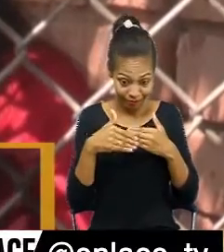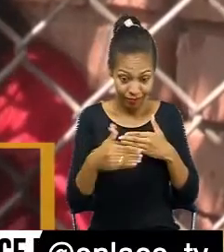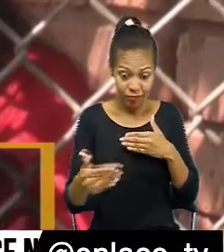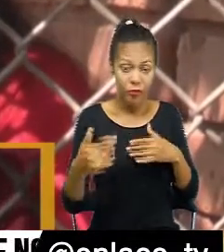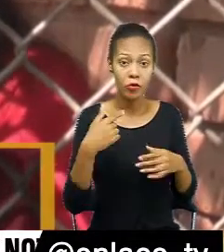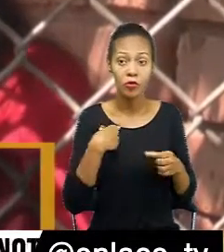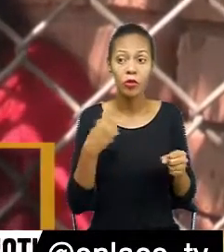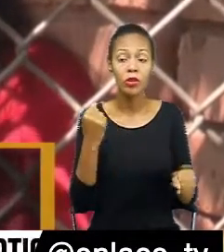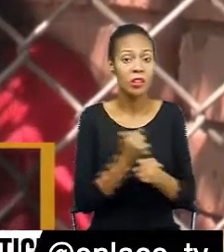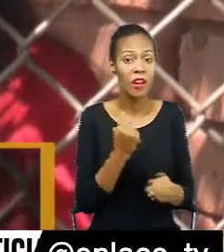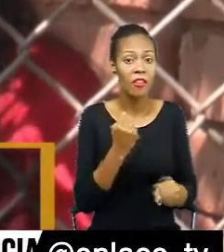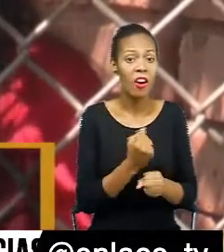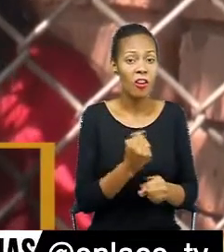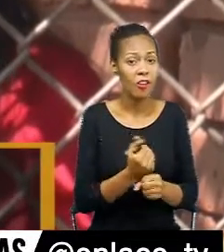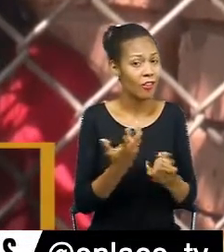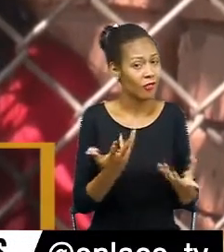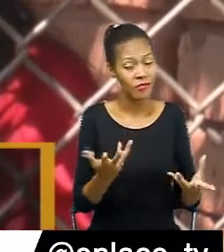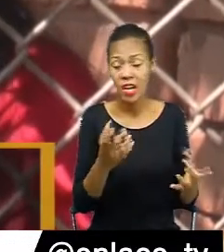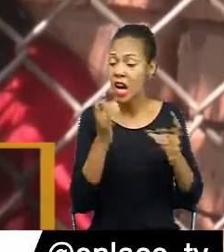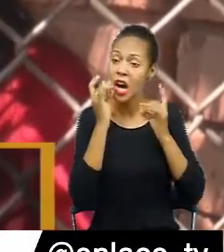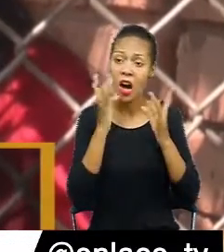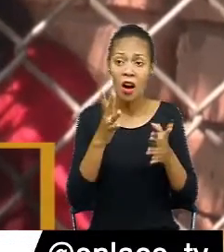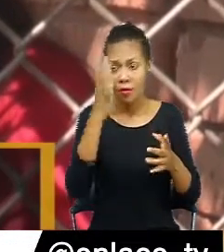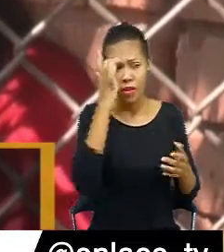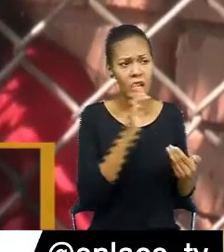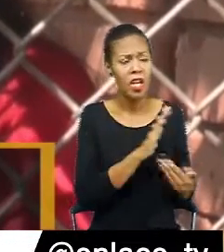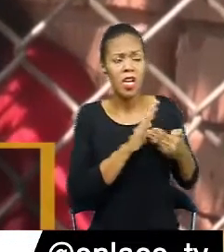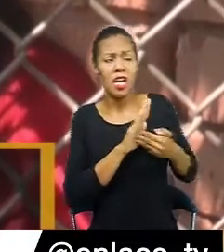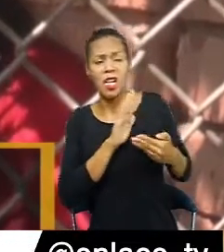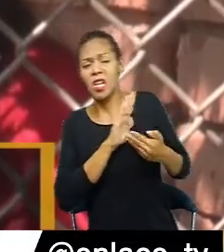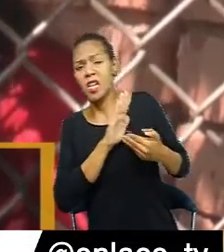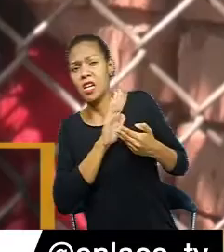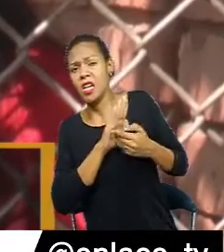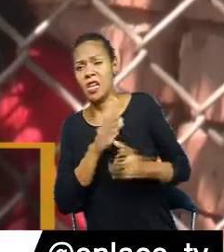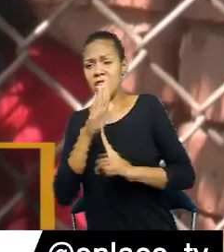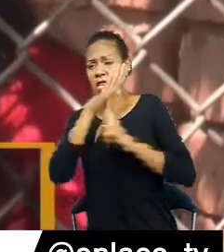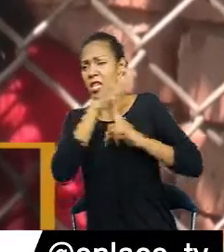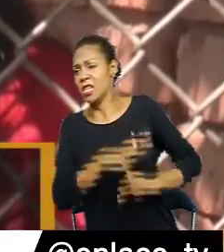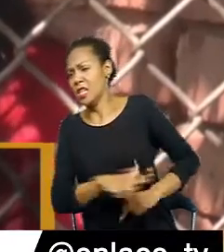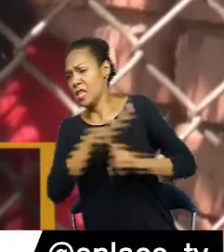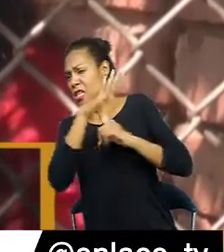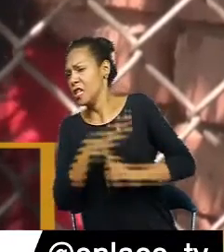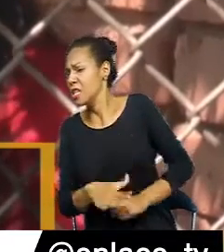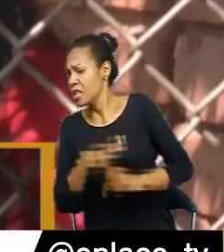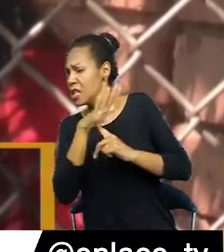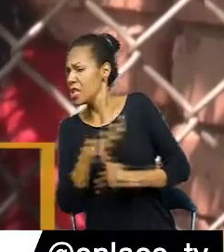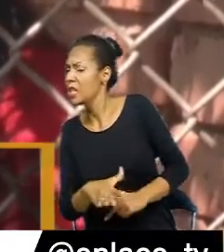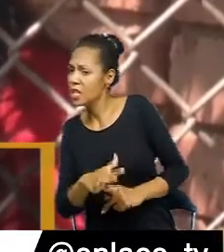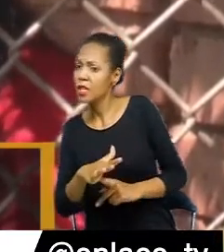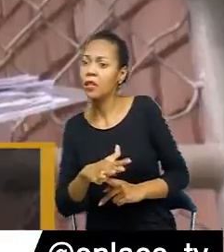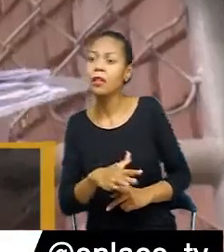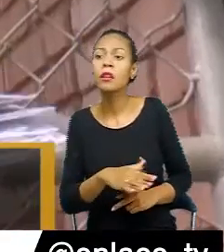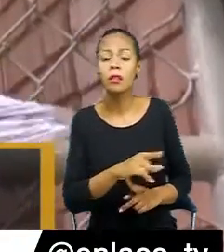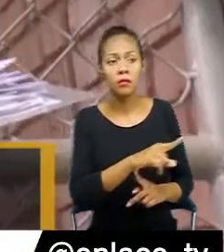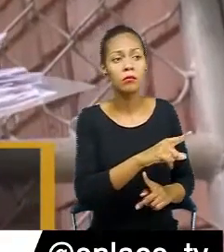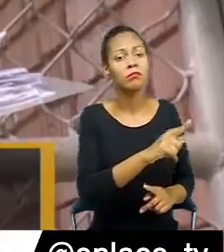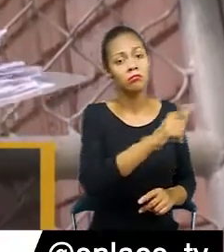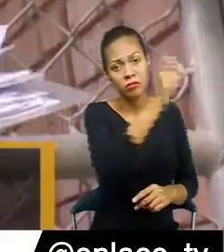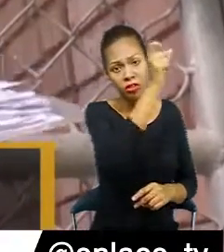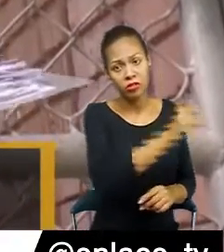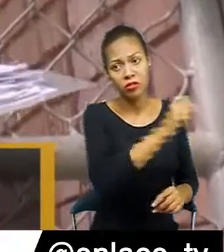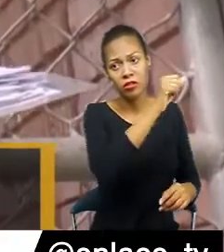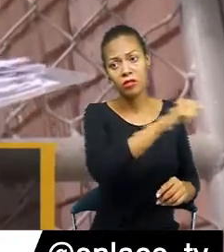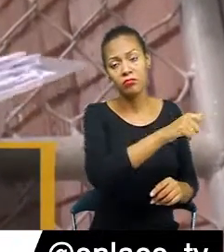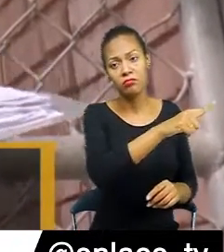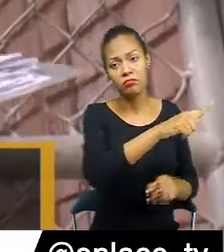muy tétrica, ya que he tenido mucho acoso laboral, humillaciones, de todo he tenido que pasar por parte del gerente. Soracá asegura